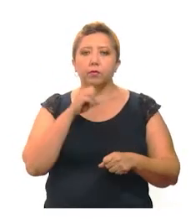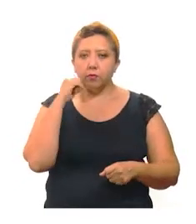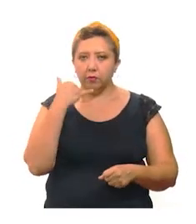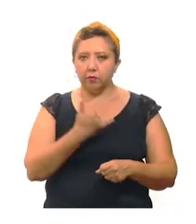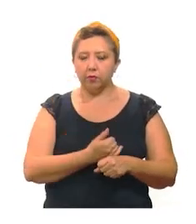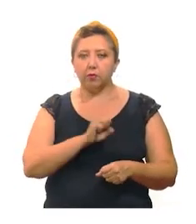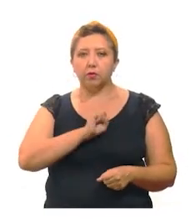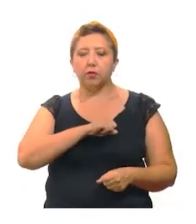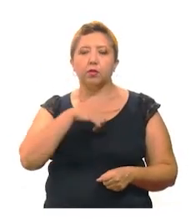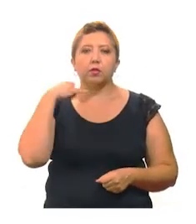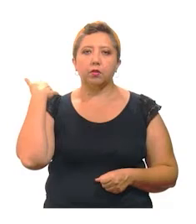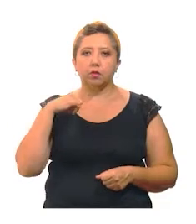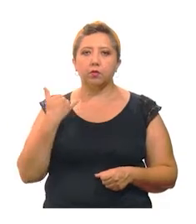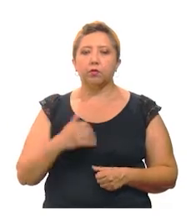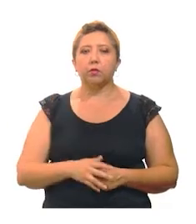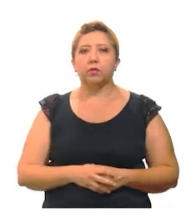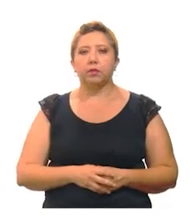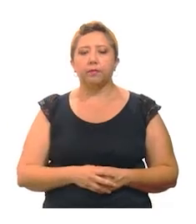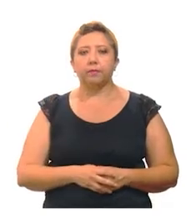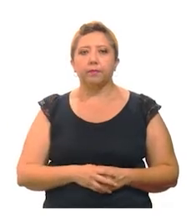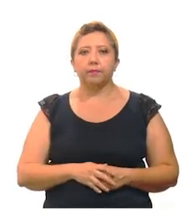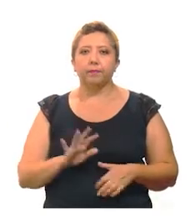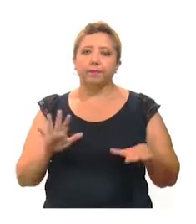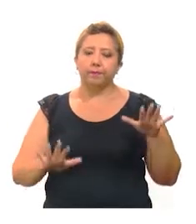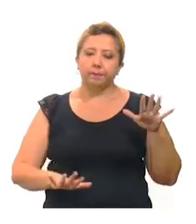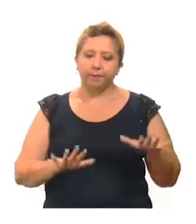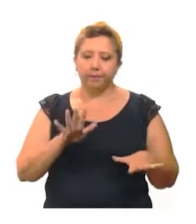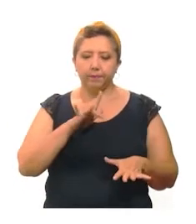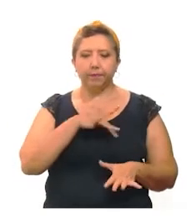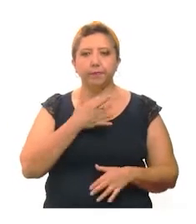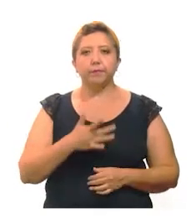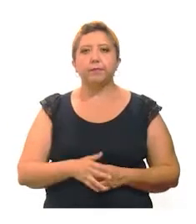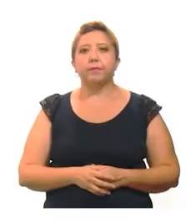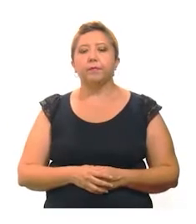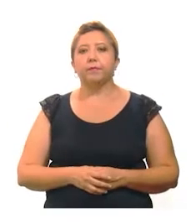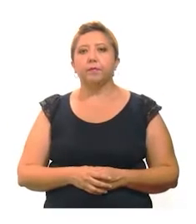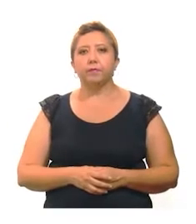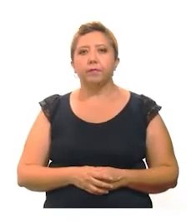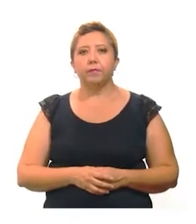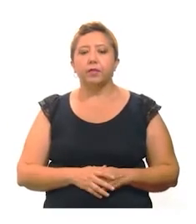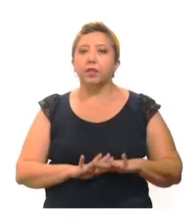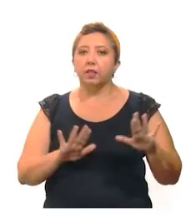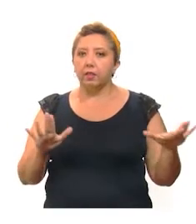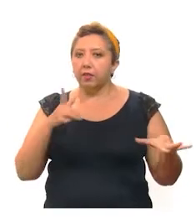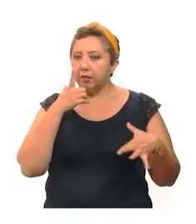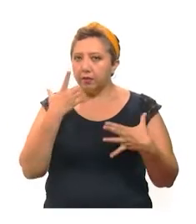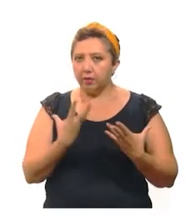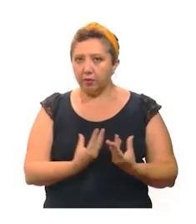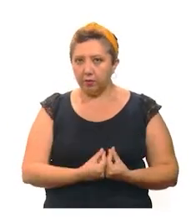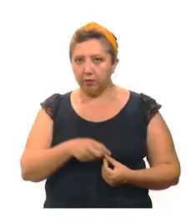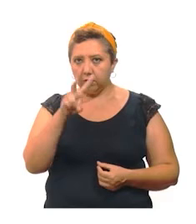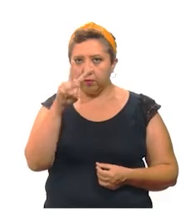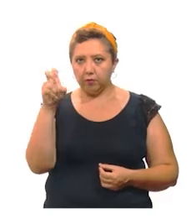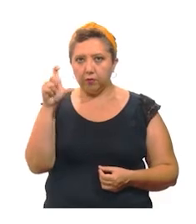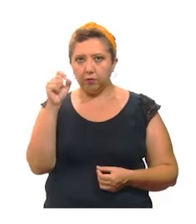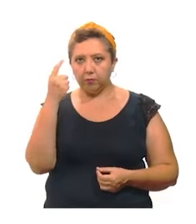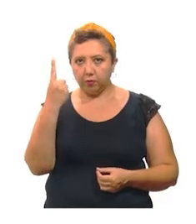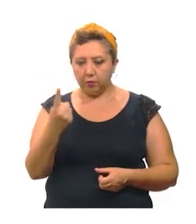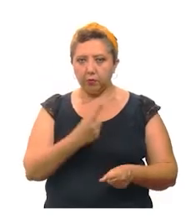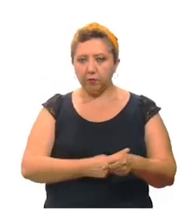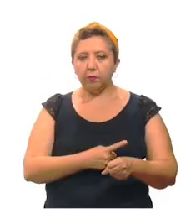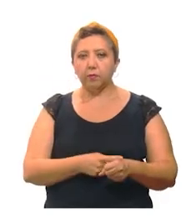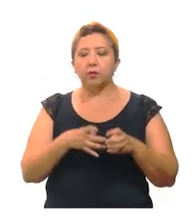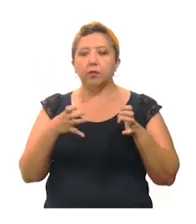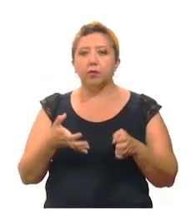por personal médico de la Secretaría de Salud de Yucatán. Presentan síntomas leves. Como ya mencionamos, 221 de los